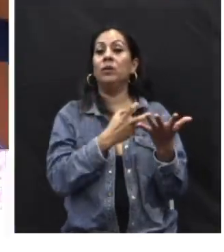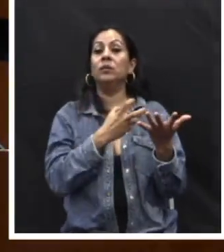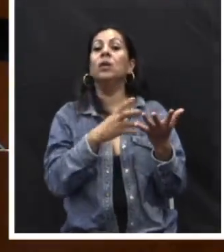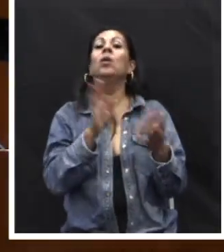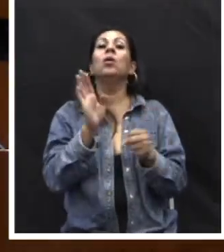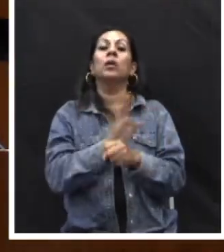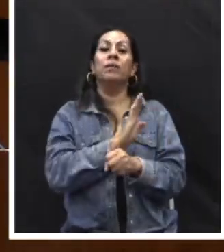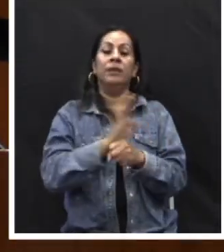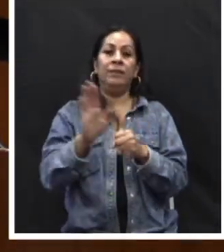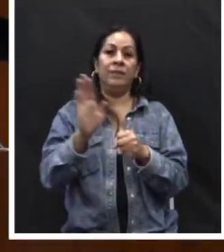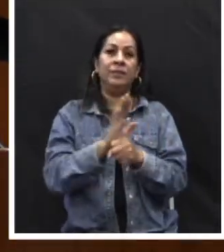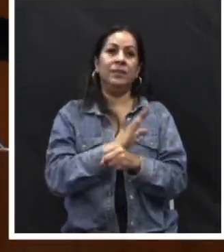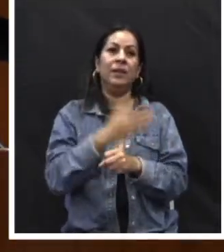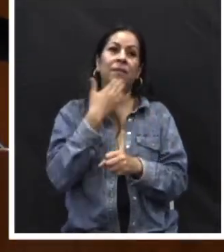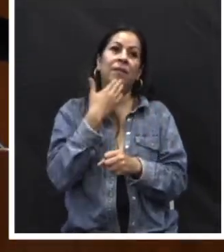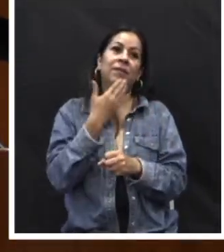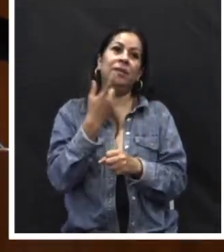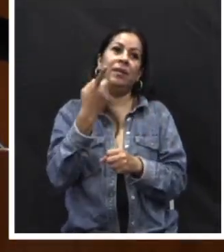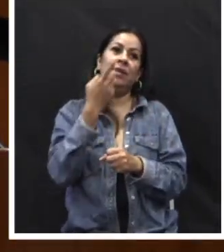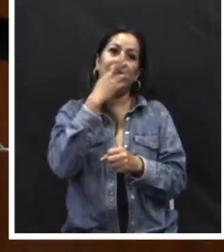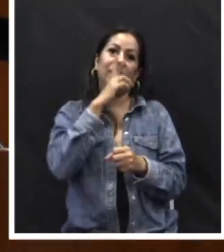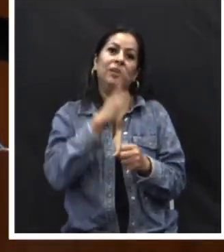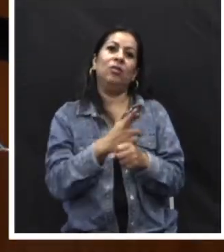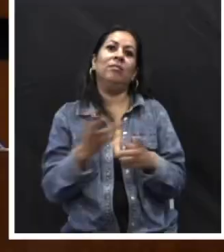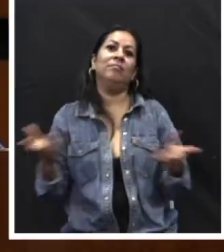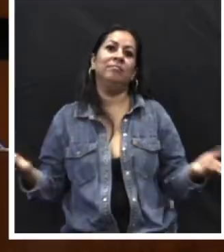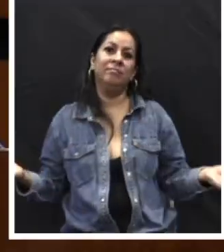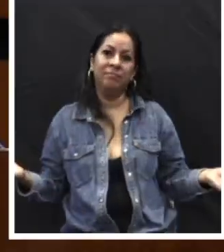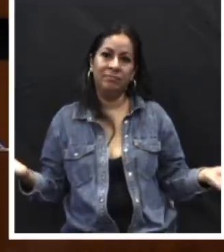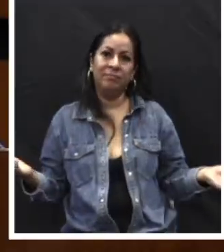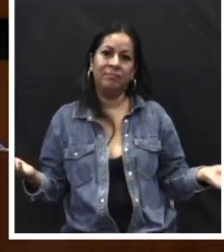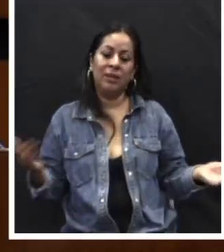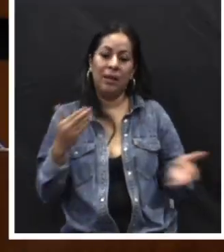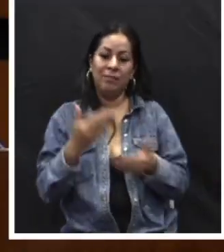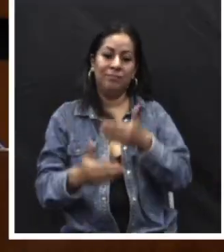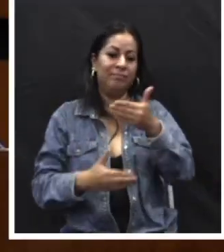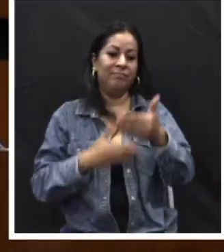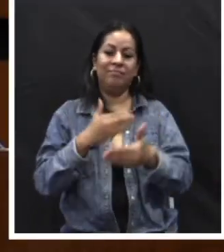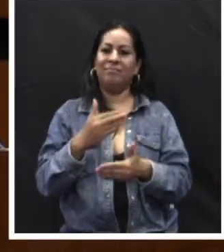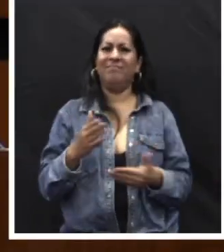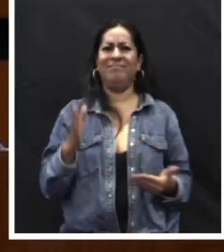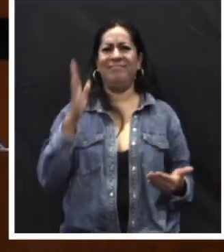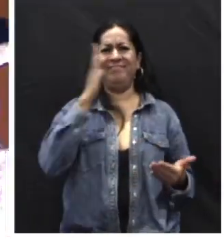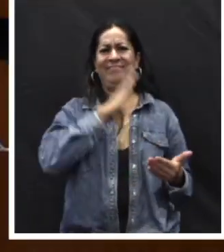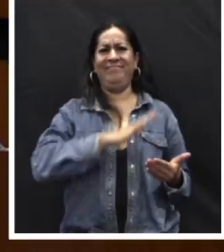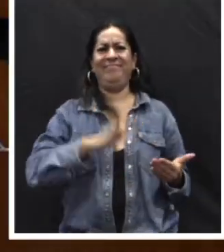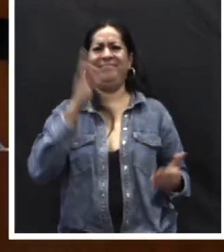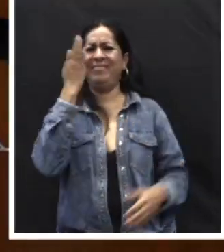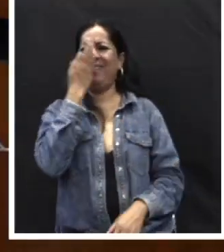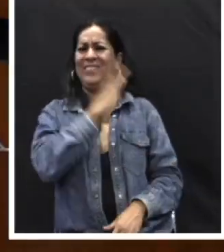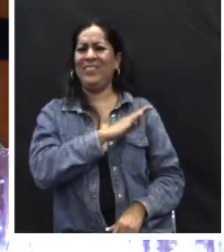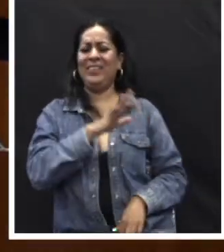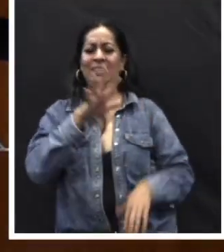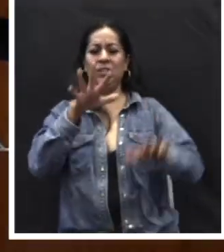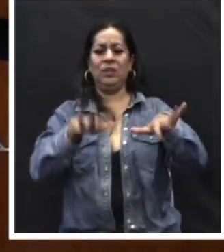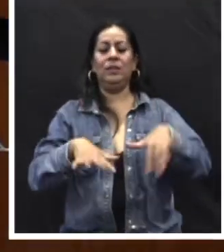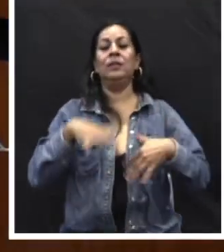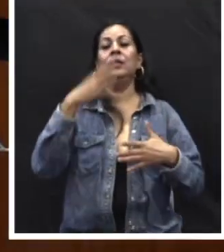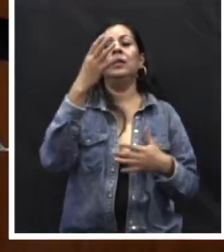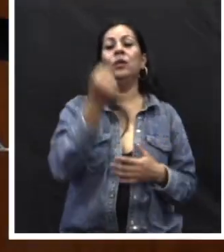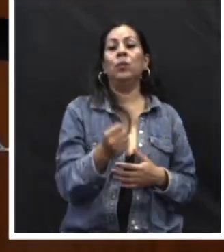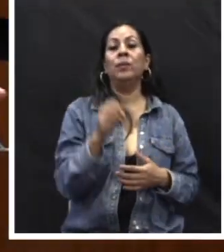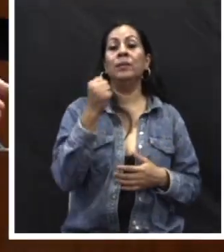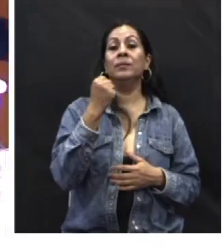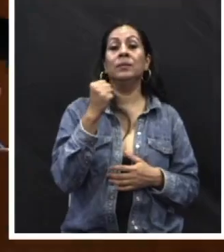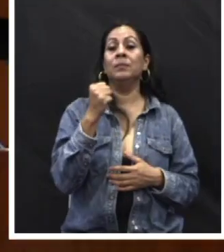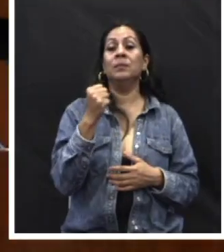que beneficiaba directamente al rector. Todo el proceso fue opaco y en la sesión del 9 de